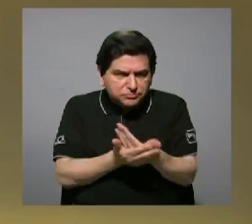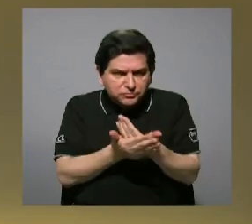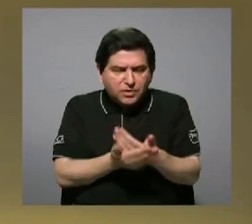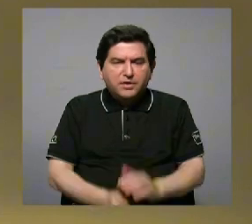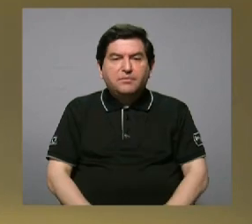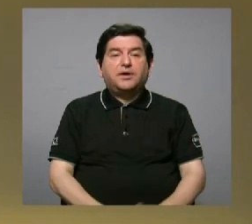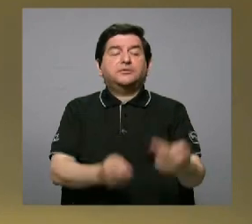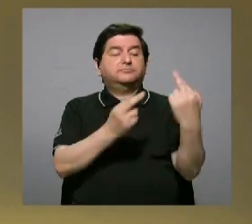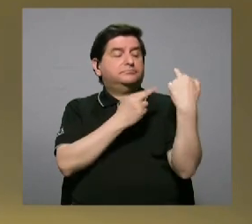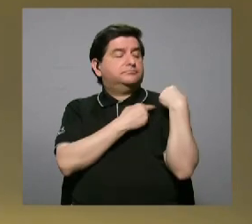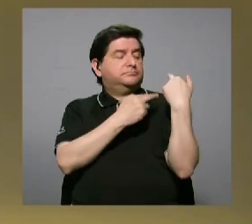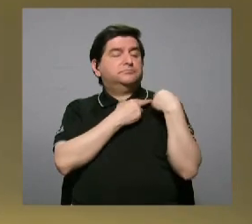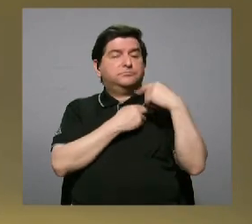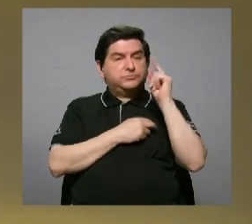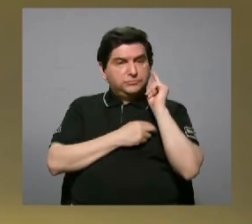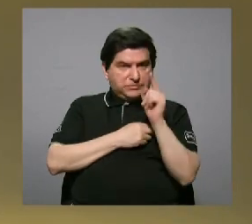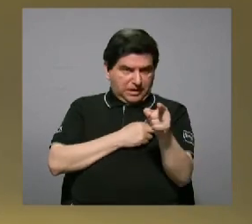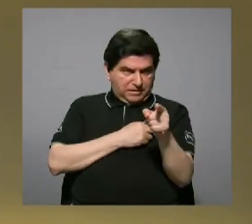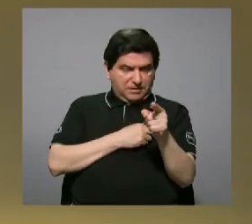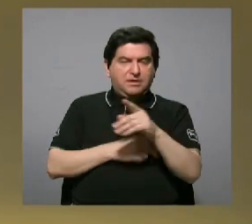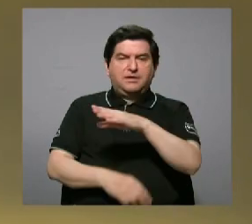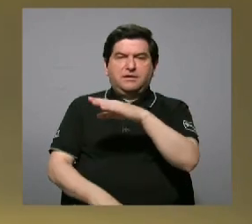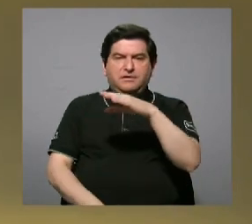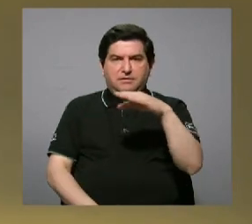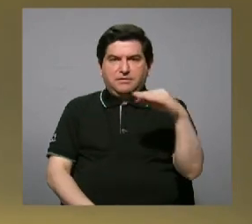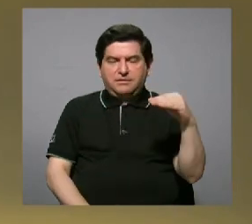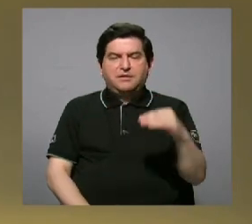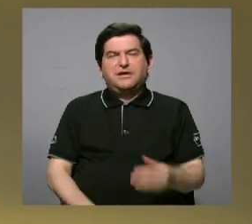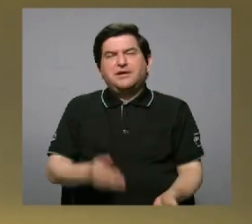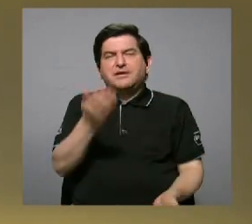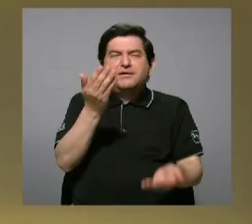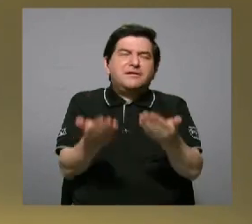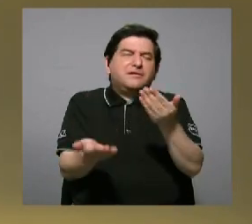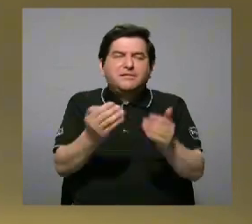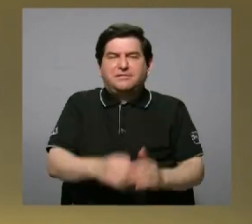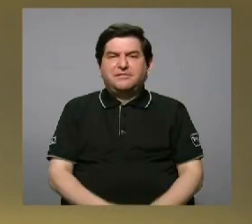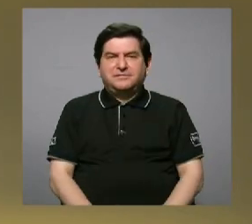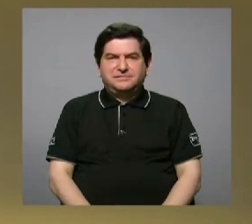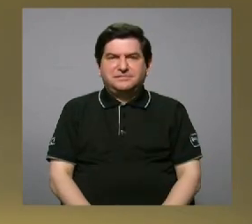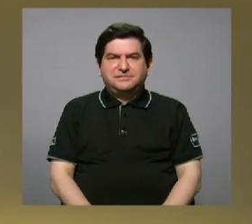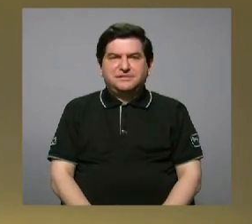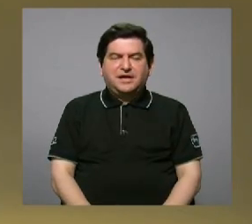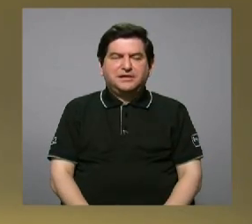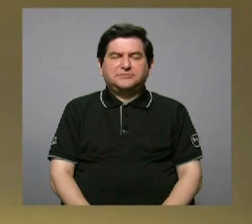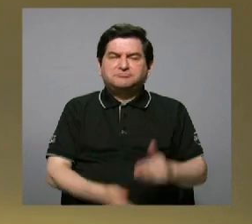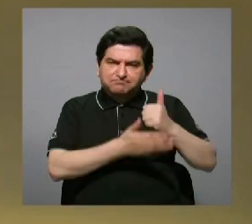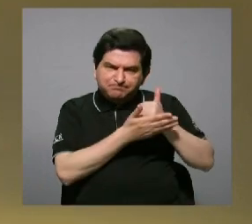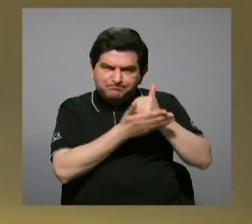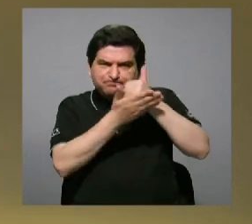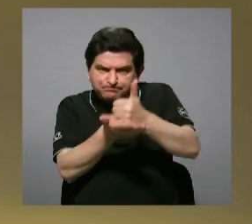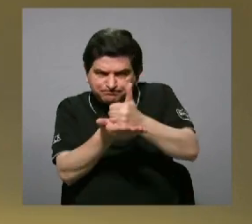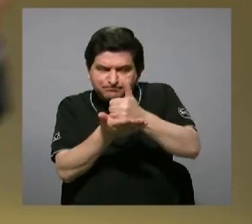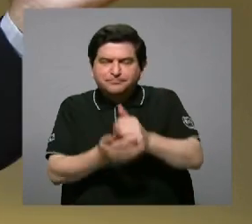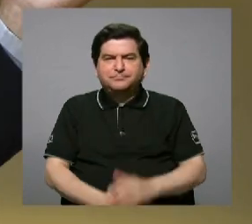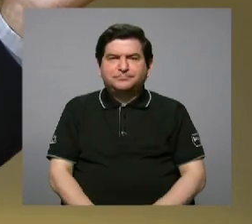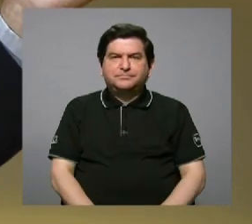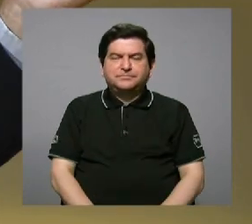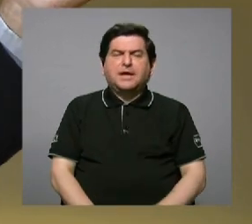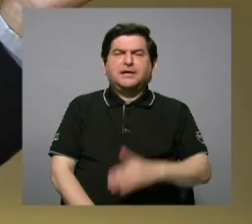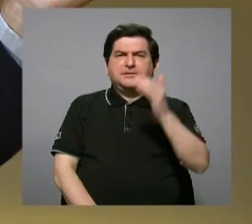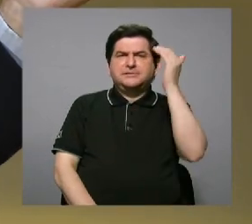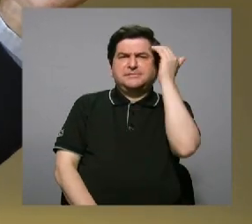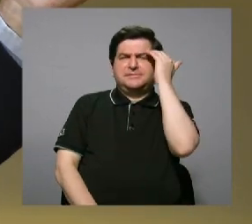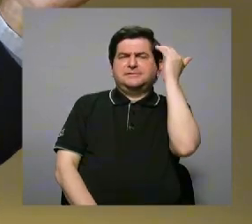la responsabilidad suya y tal vez alguna coadyuvante, hicieron para